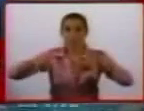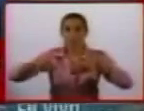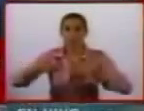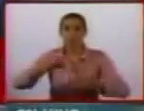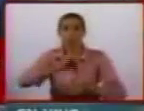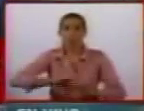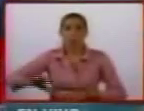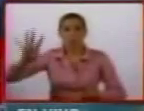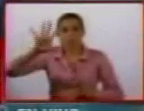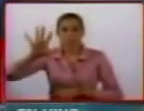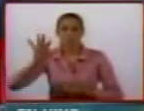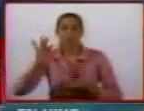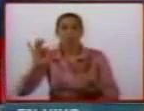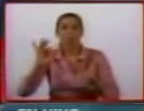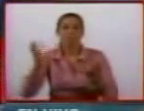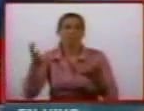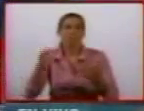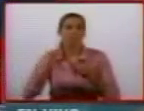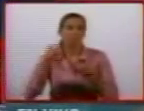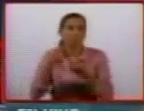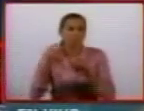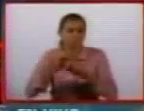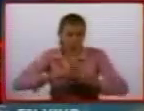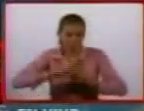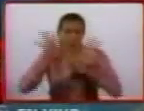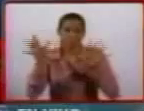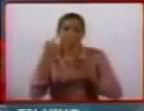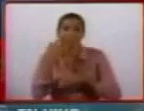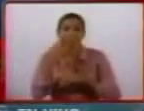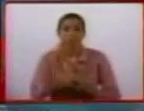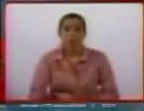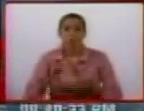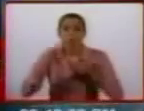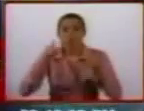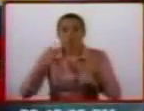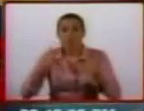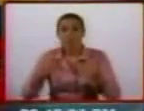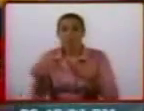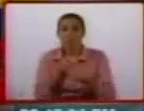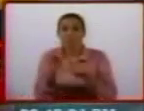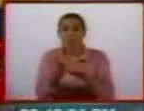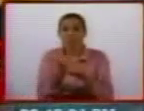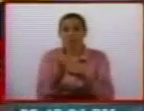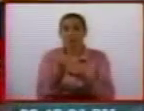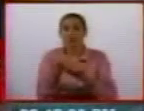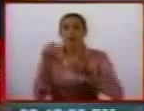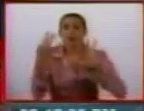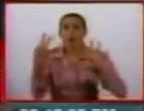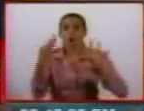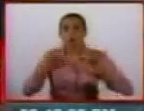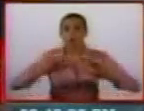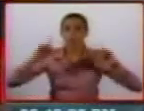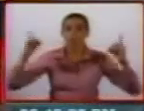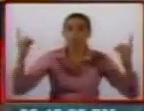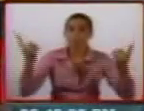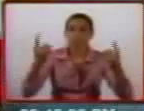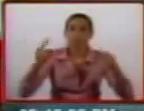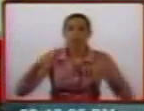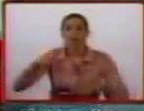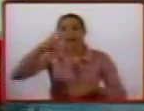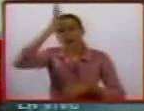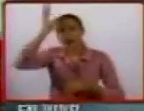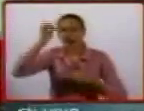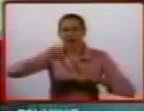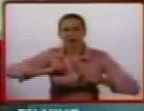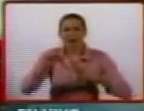En términos concretos, vamos a reactivar 8 galpones de gallinas ponedoras en la unidad de producción